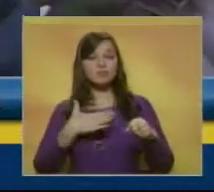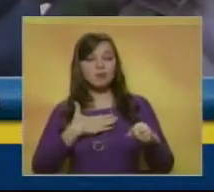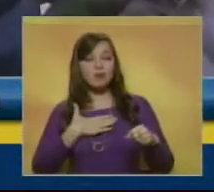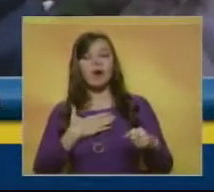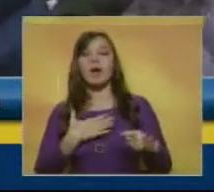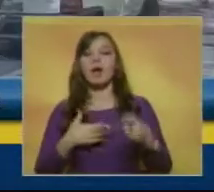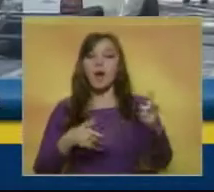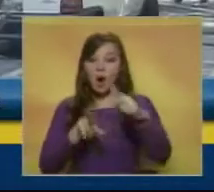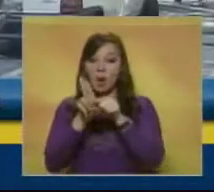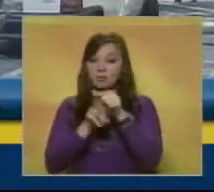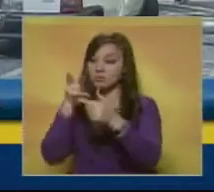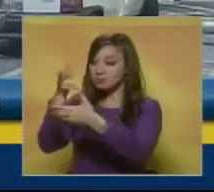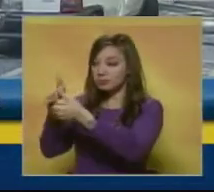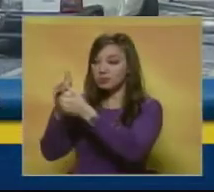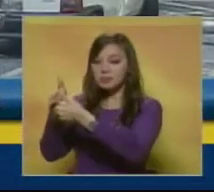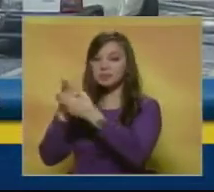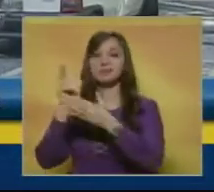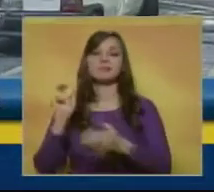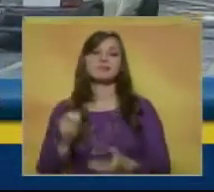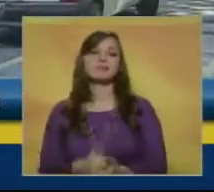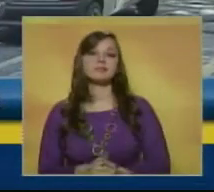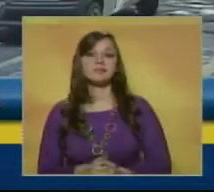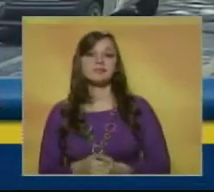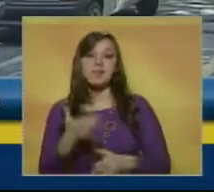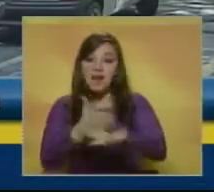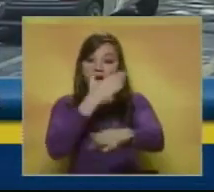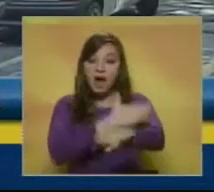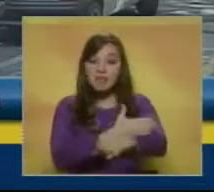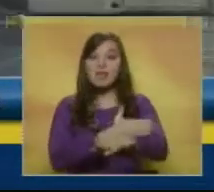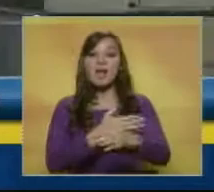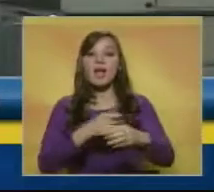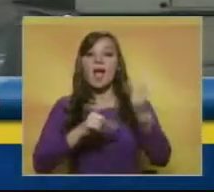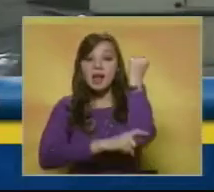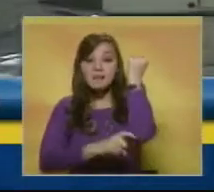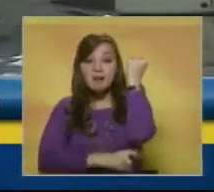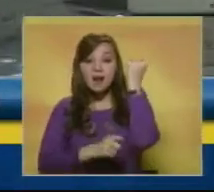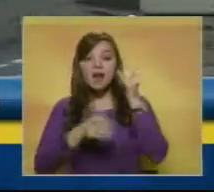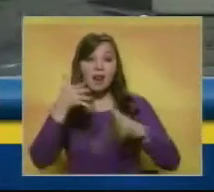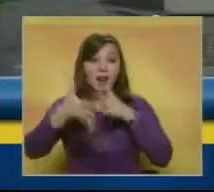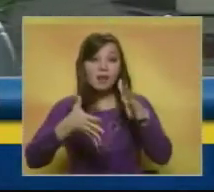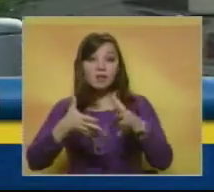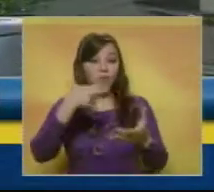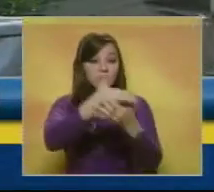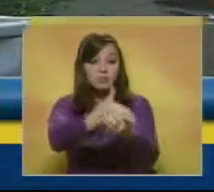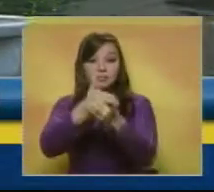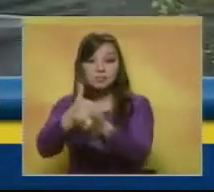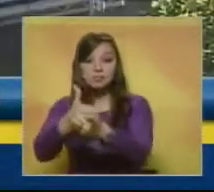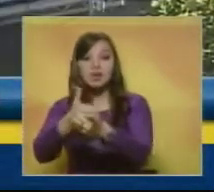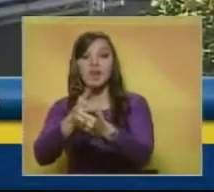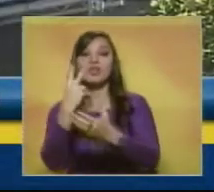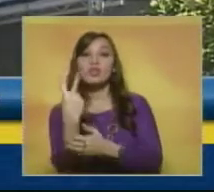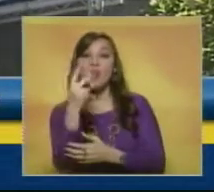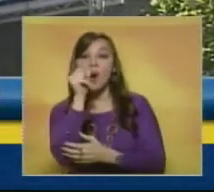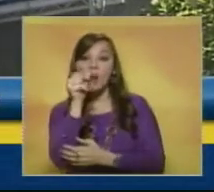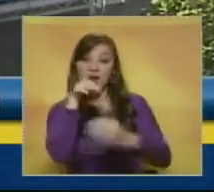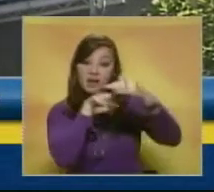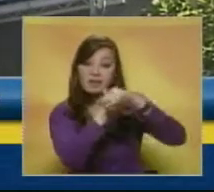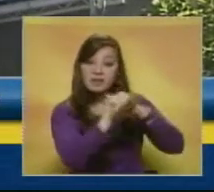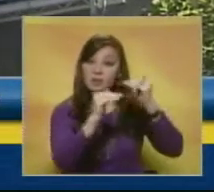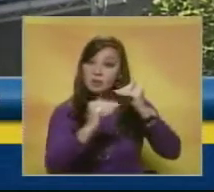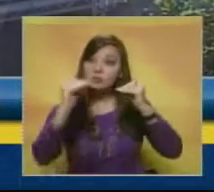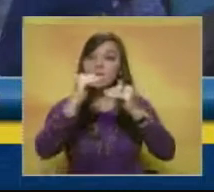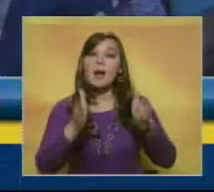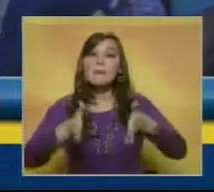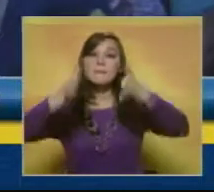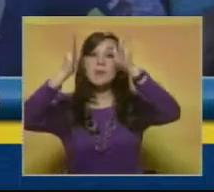cuando él le dispara. Minutos antes, el antisocial había asesinado a 2 hombres en el interior de un apartamento del bloque